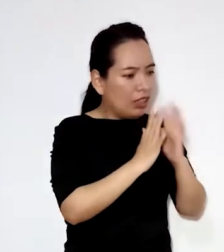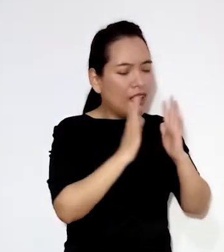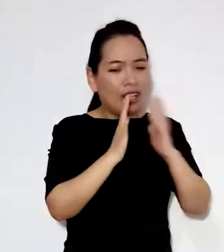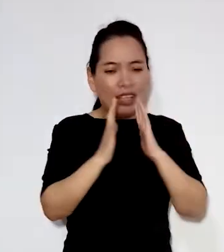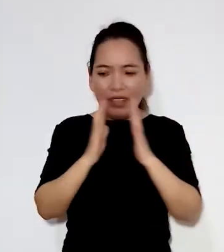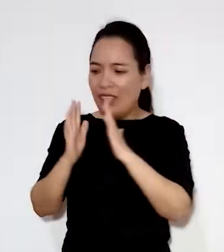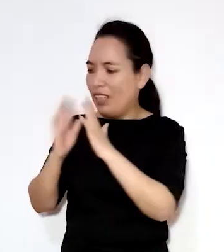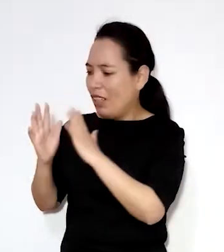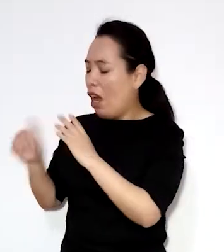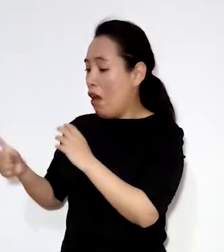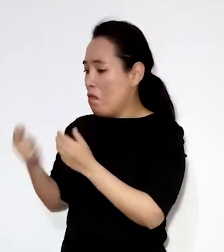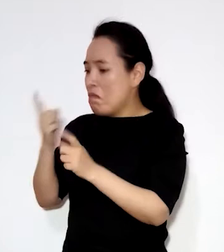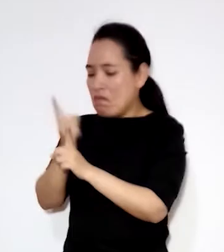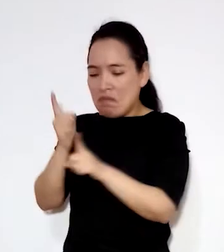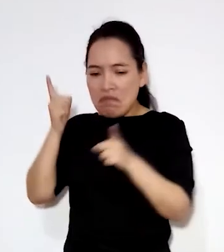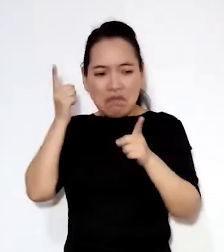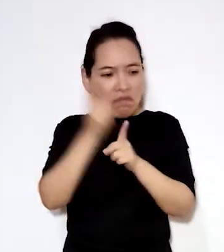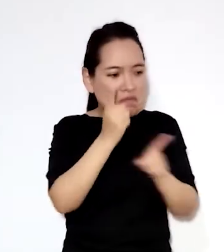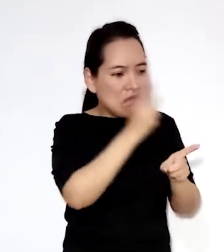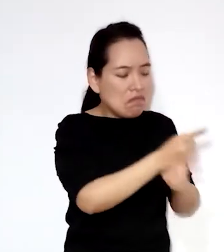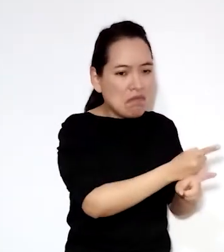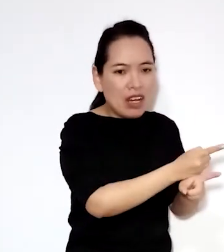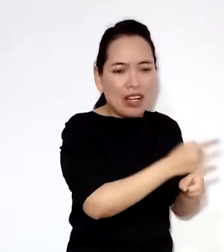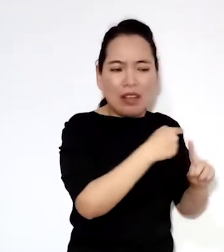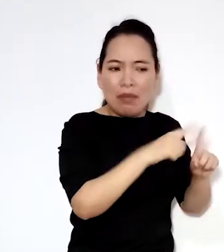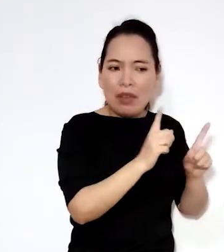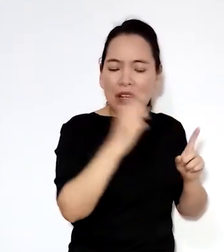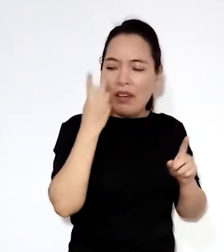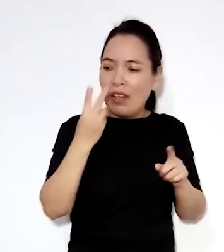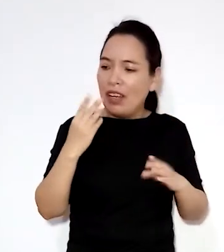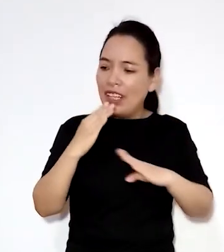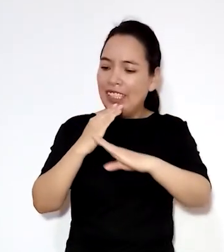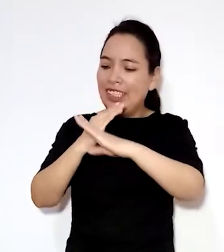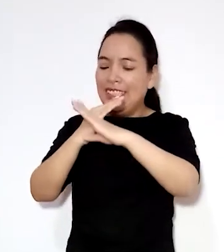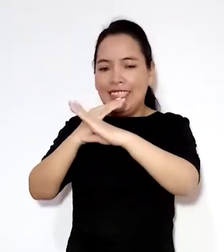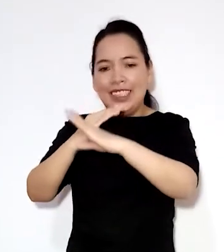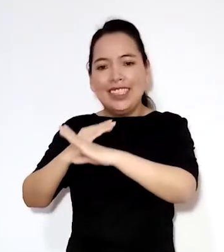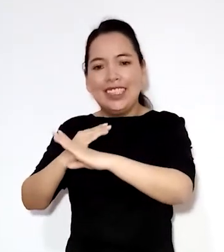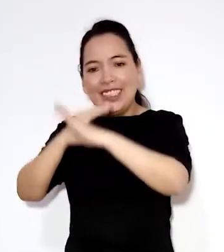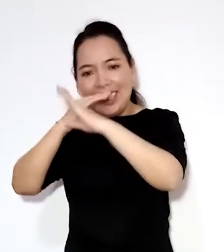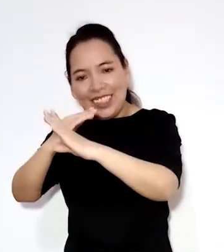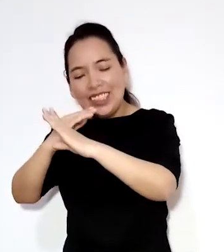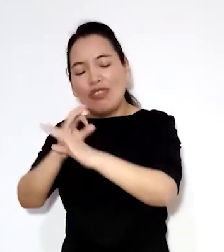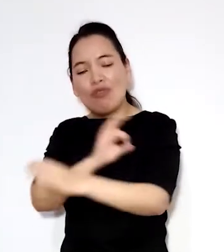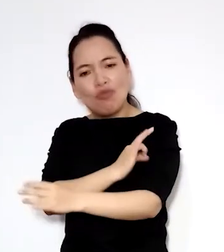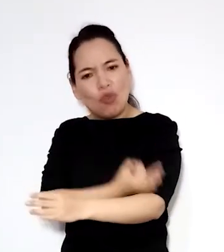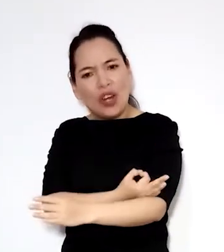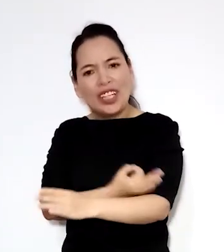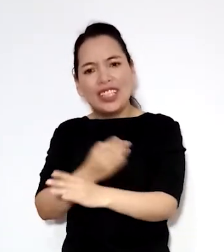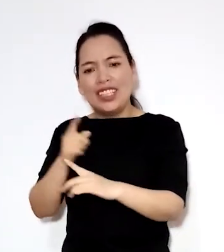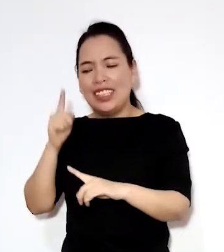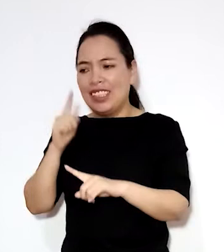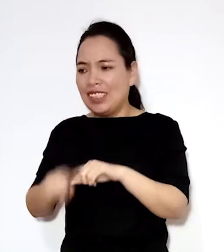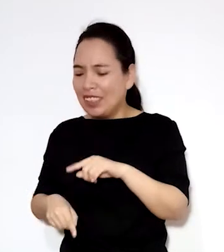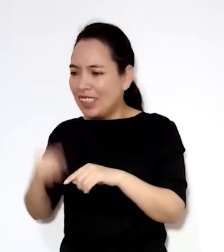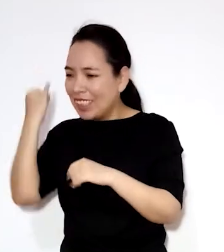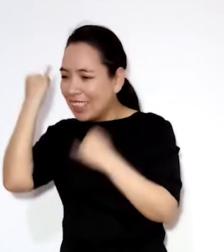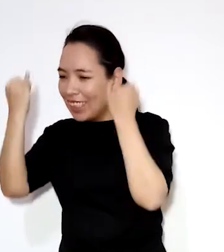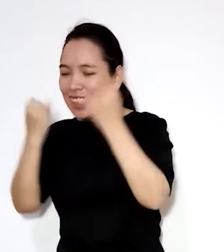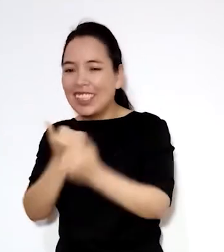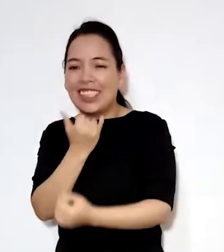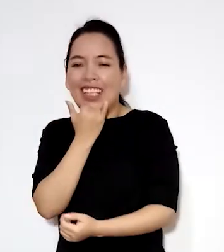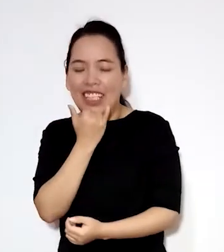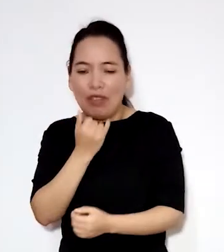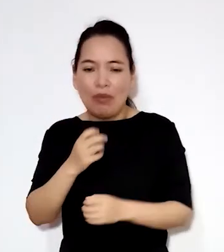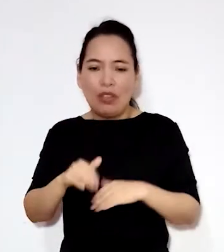del ambiente en donde con las personas con las que hablamos están plenamente convencidas, nos encontramos que esas barreras son más fuertes de lo